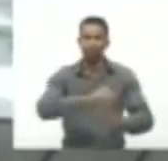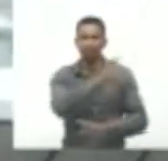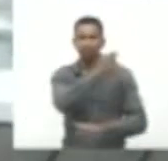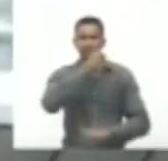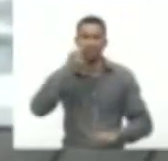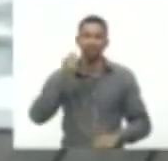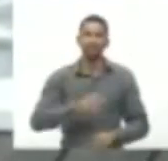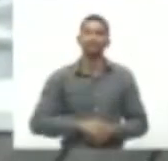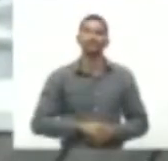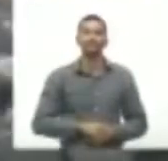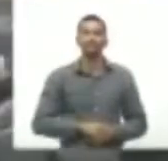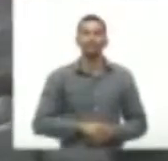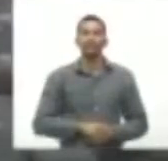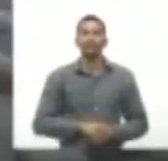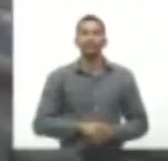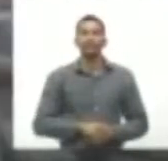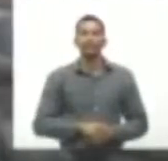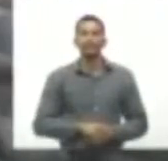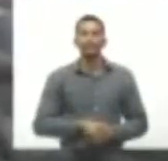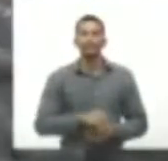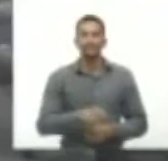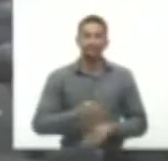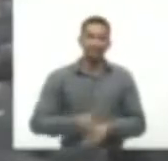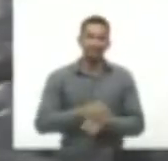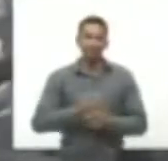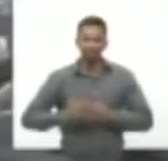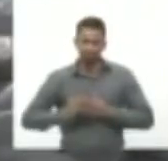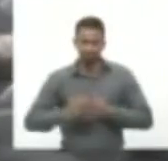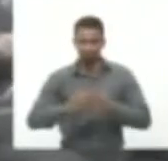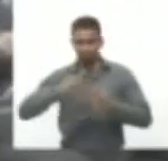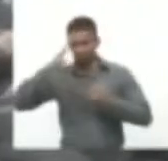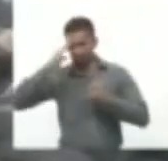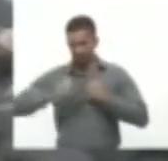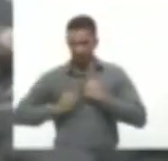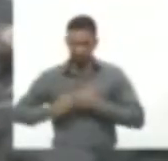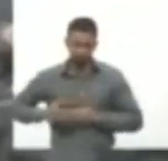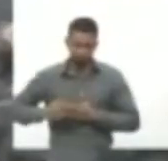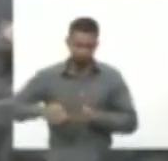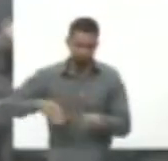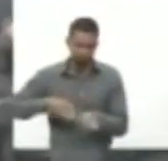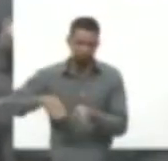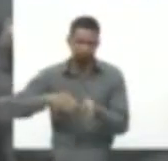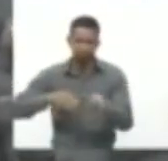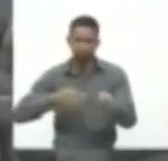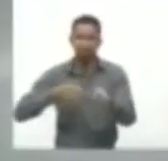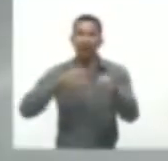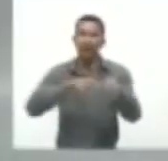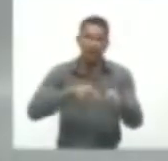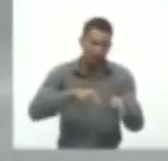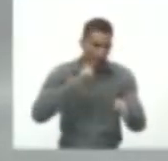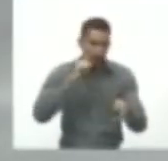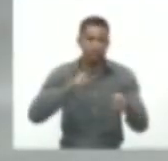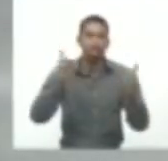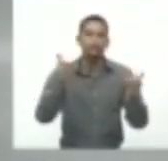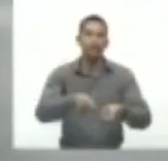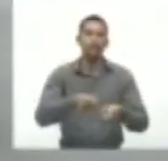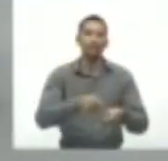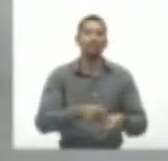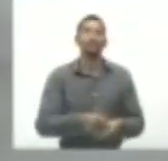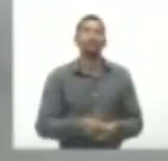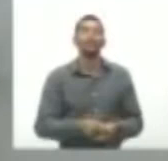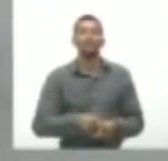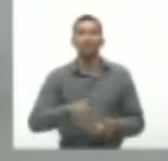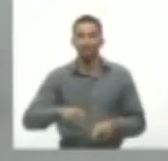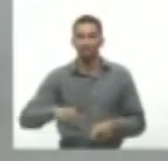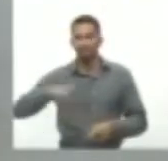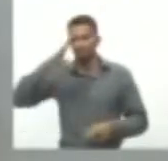millonario alijo de cocaína decomisado dejó la persecución de las autoridades en una lancha Go Fast frente a las costas del departamento de La Guajira. Se informó que en una operación conjunta